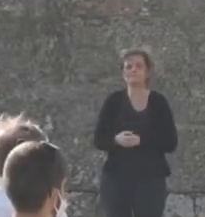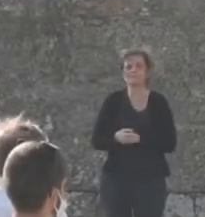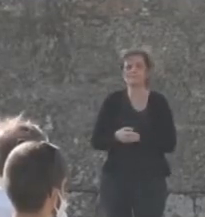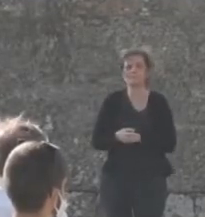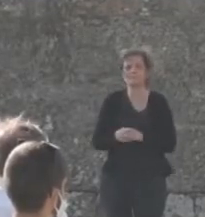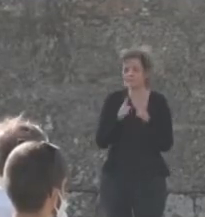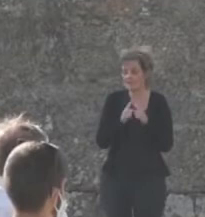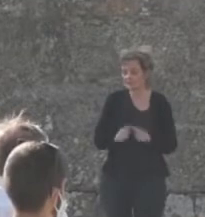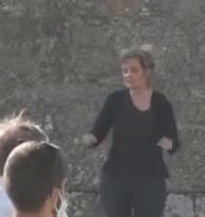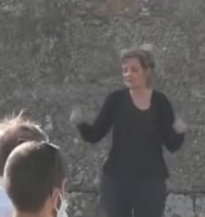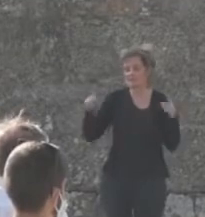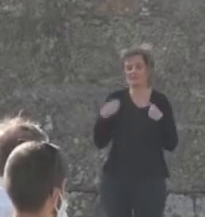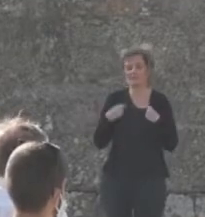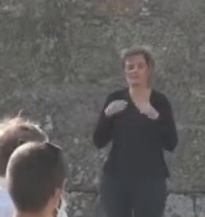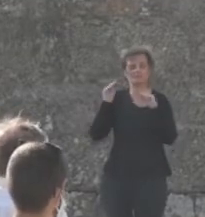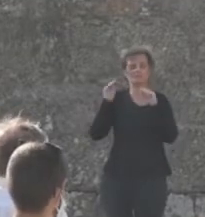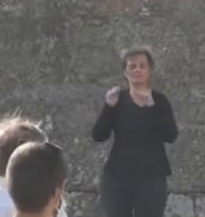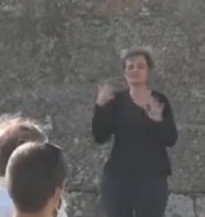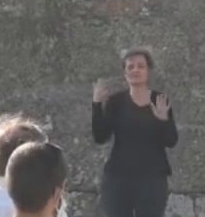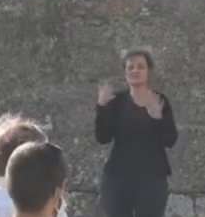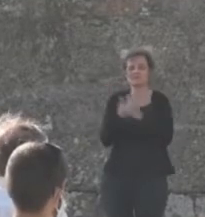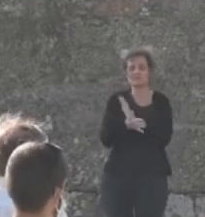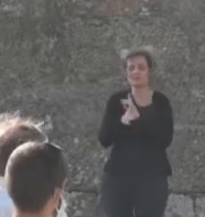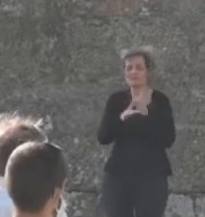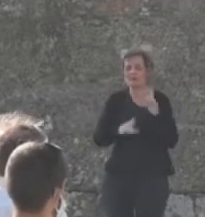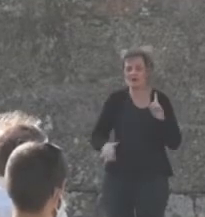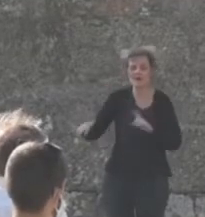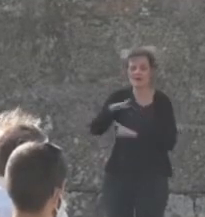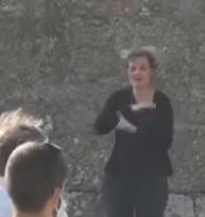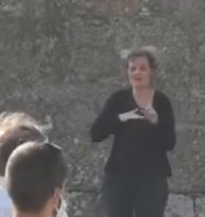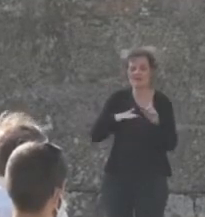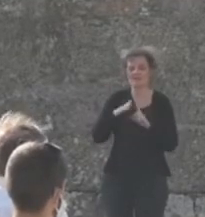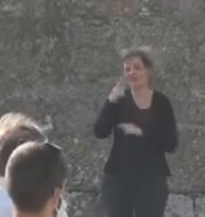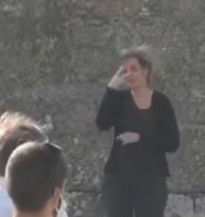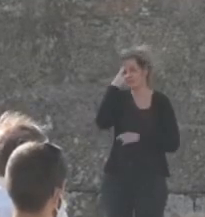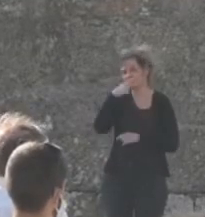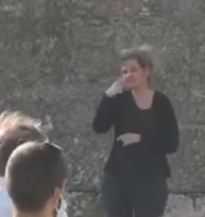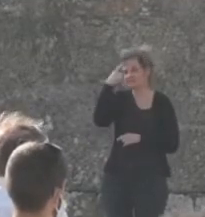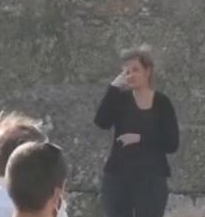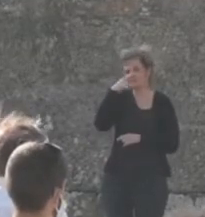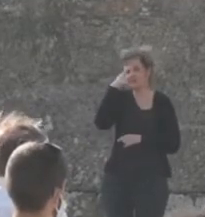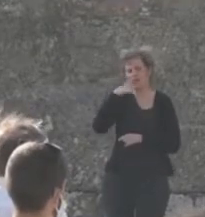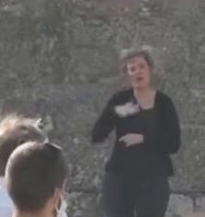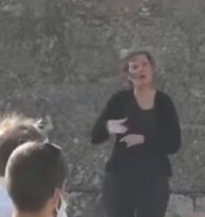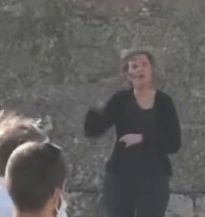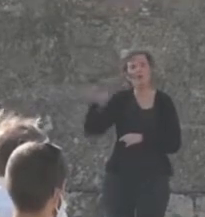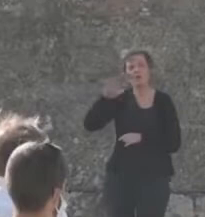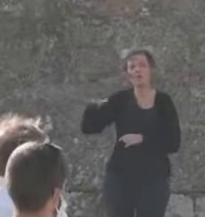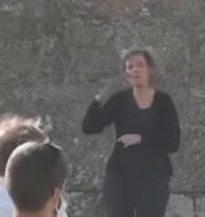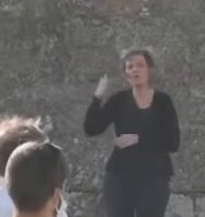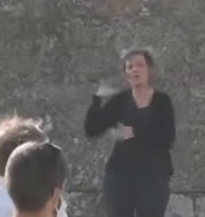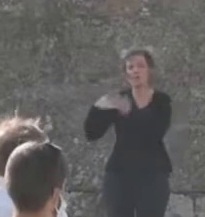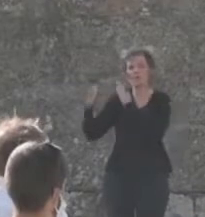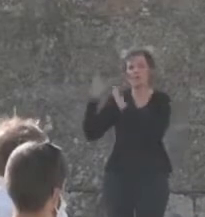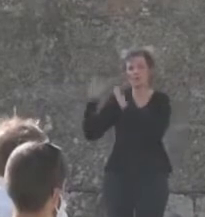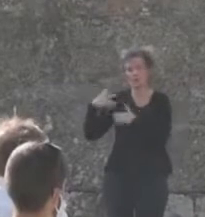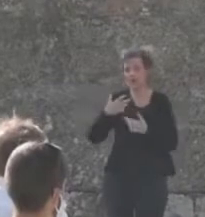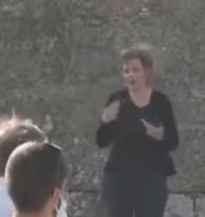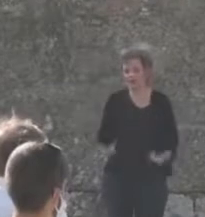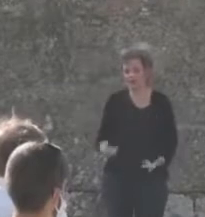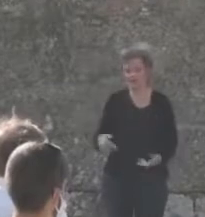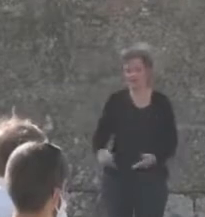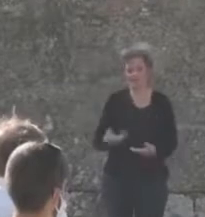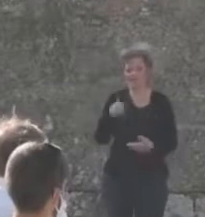longo da súa vida, sempre ao seu redor, había esa lembranza do lugar onde hoxe os estamos